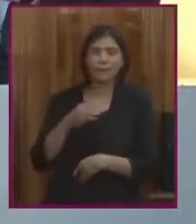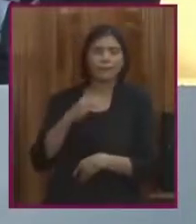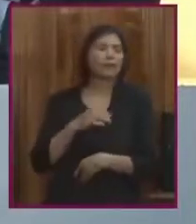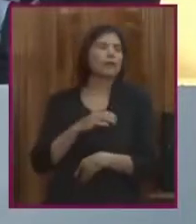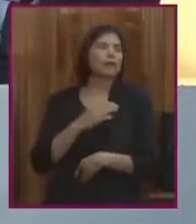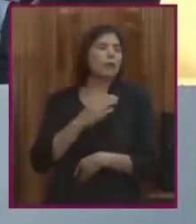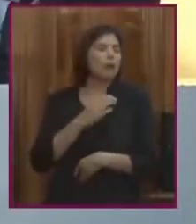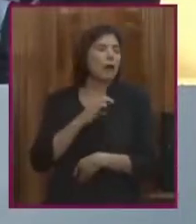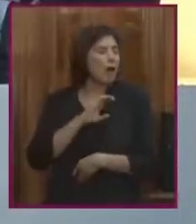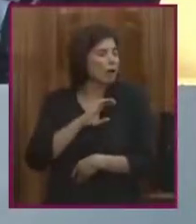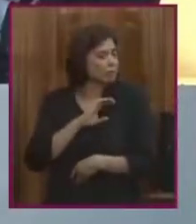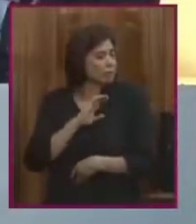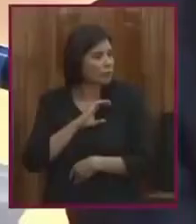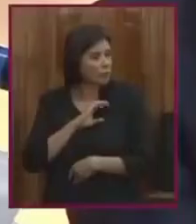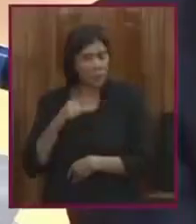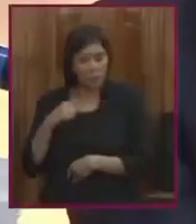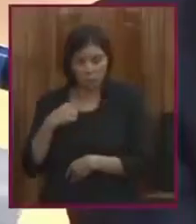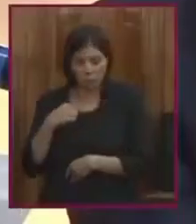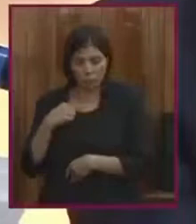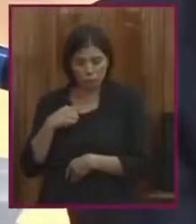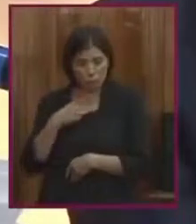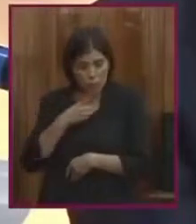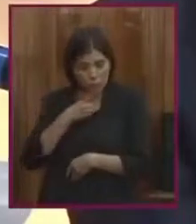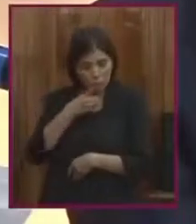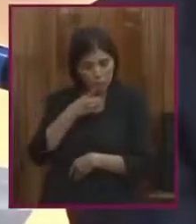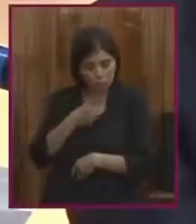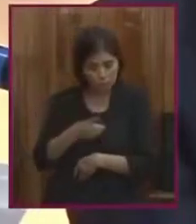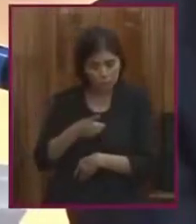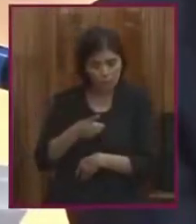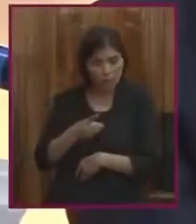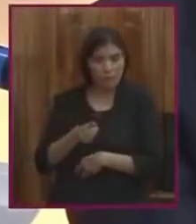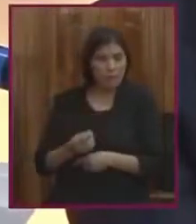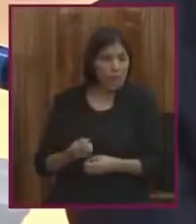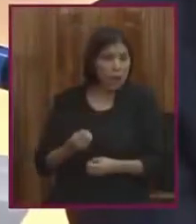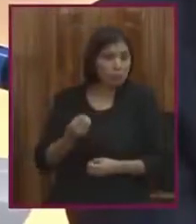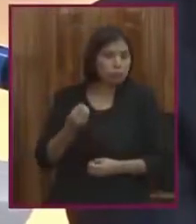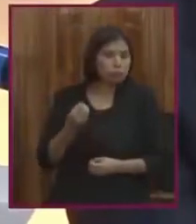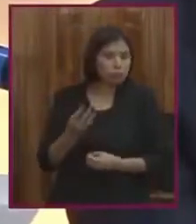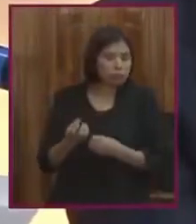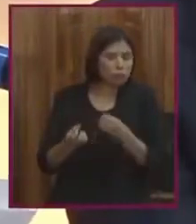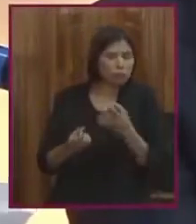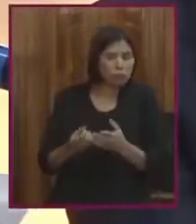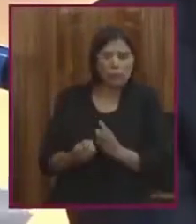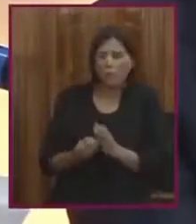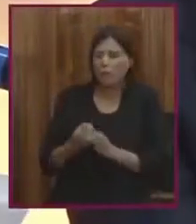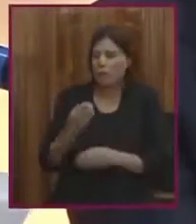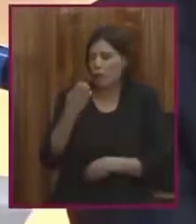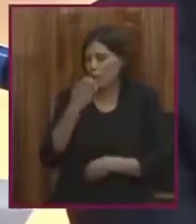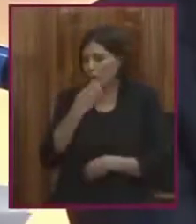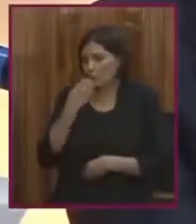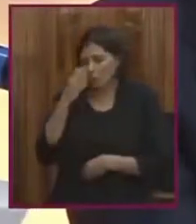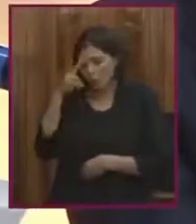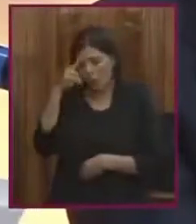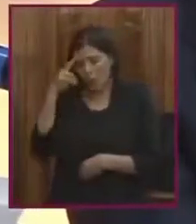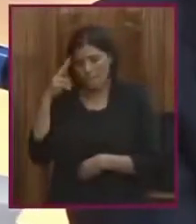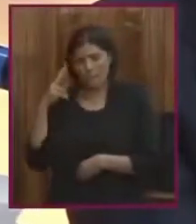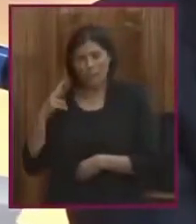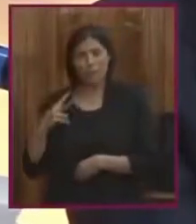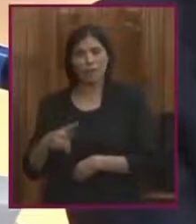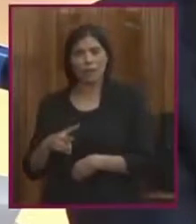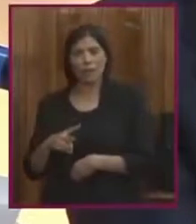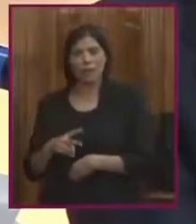con ella que la construcción de la nueva escuela mexicana está en todas y